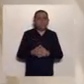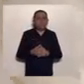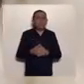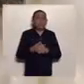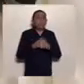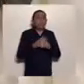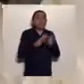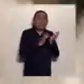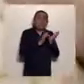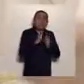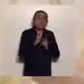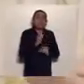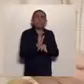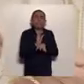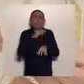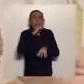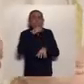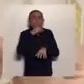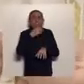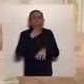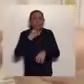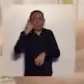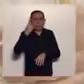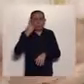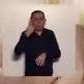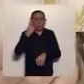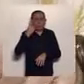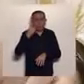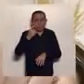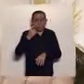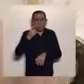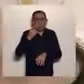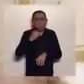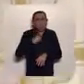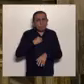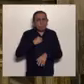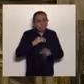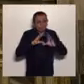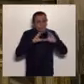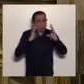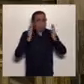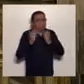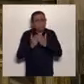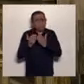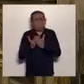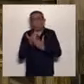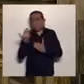nosotros. Cordero de Dios, que quitas el pecado del